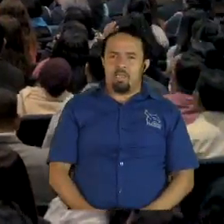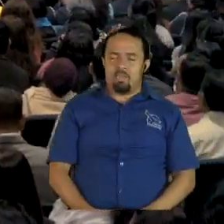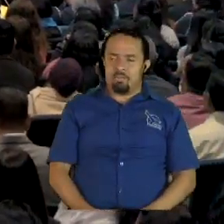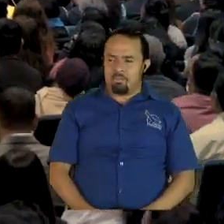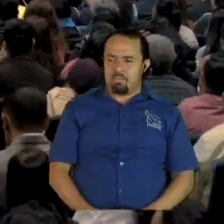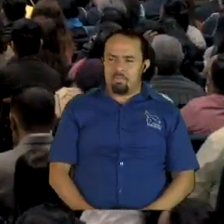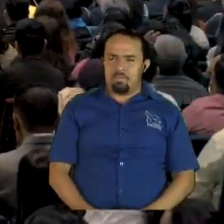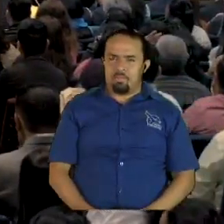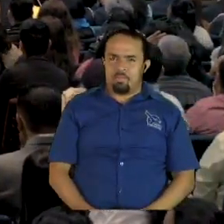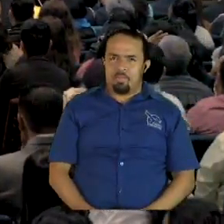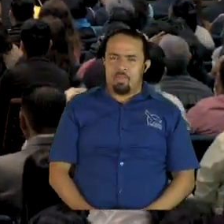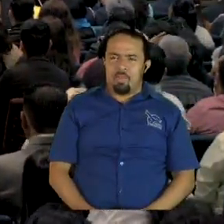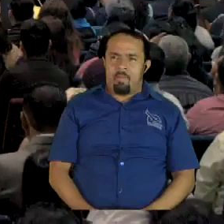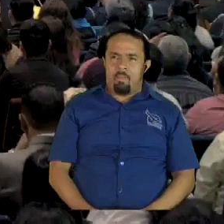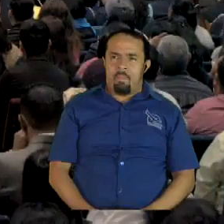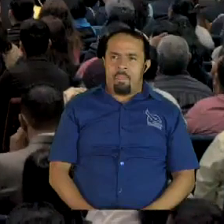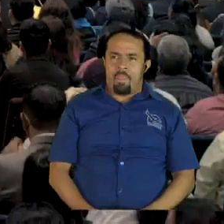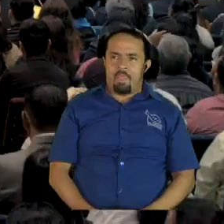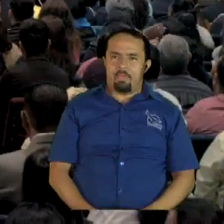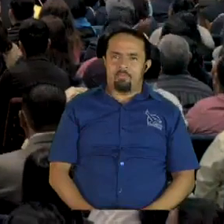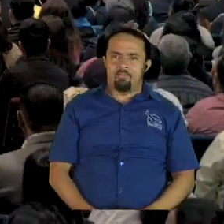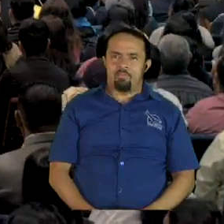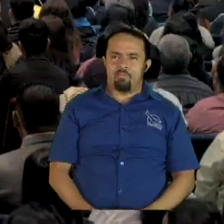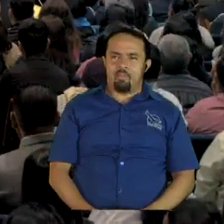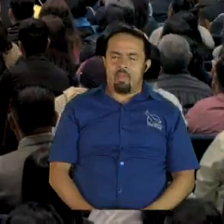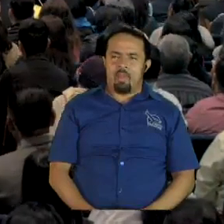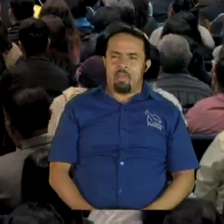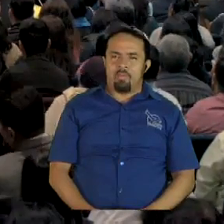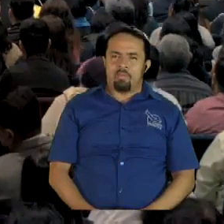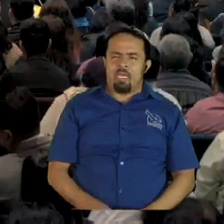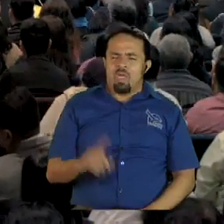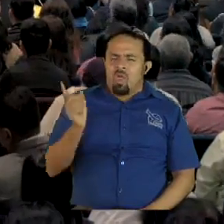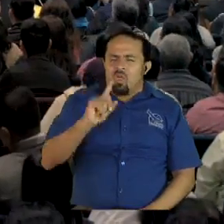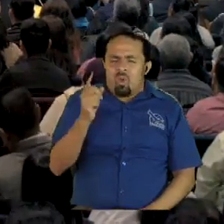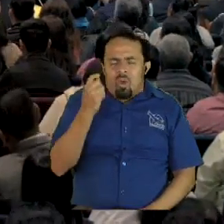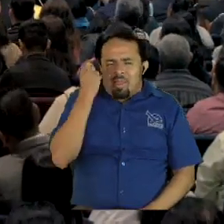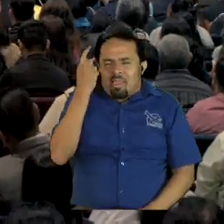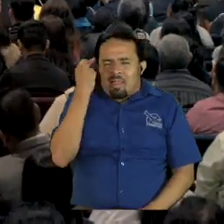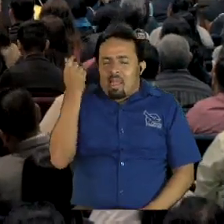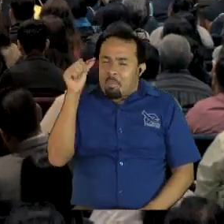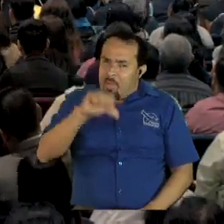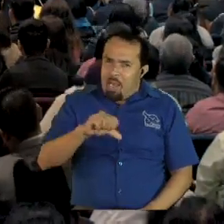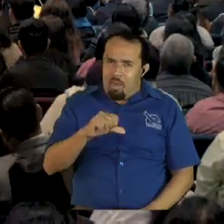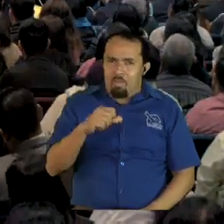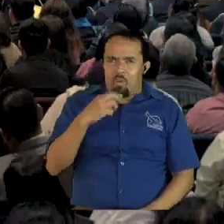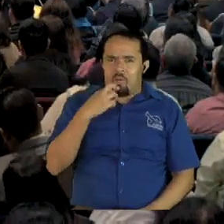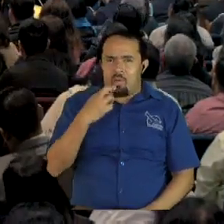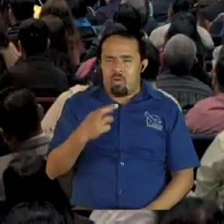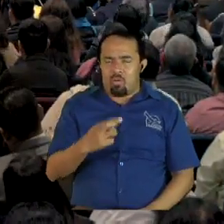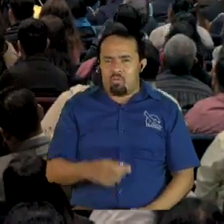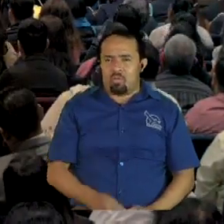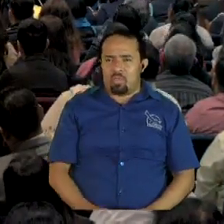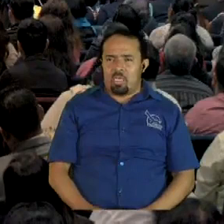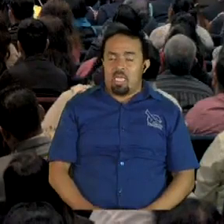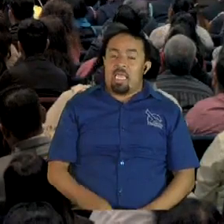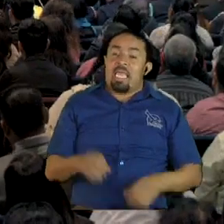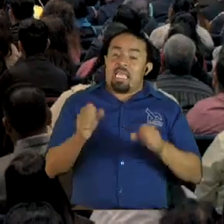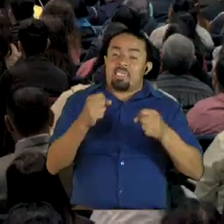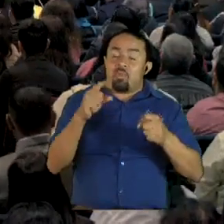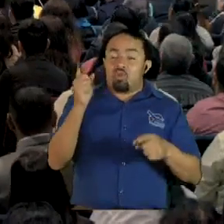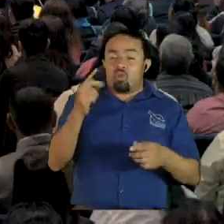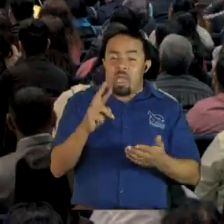ser, mire, puede ser, perdón, no, por favor no me vaya a malinterpretar. Hicimos incluso una